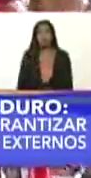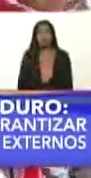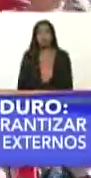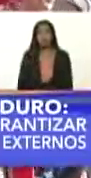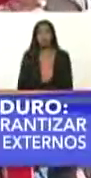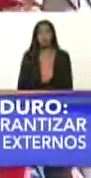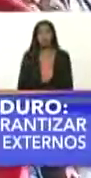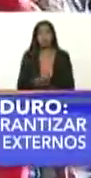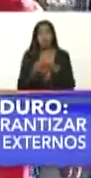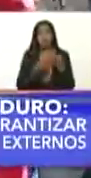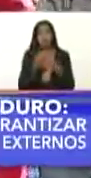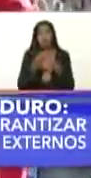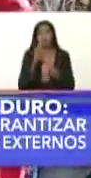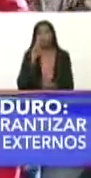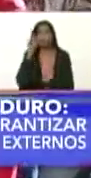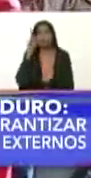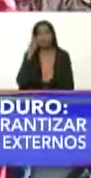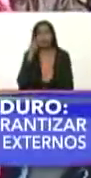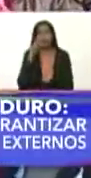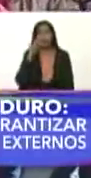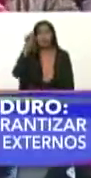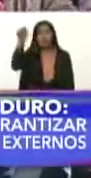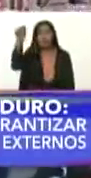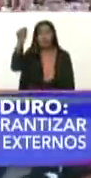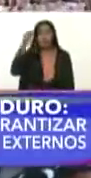¿Cómo es que lo hace allá? Mira, mira, buenísimo, ¿eh?